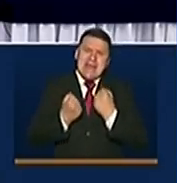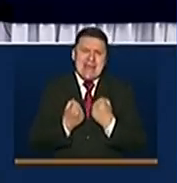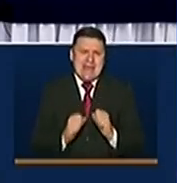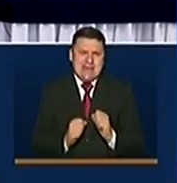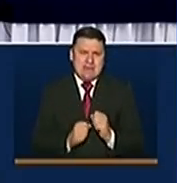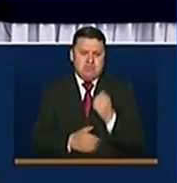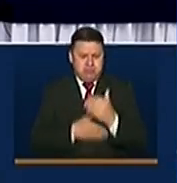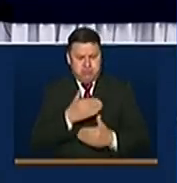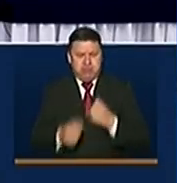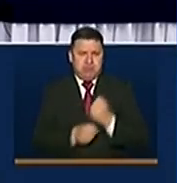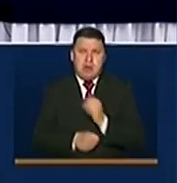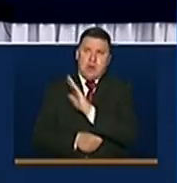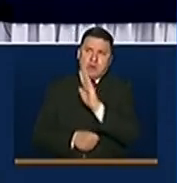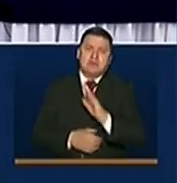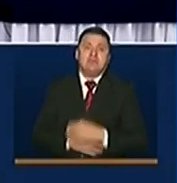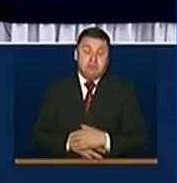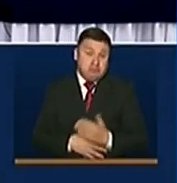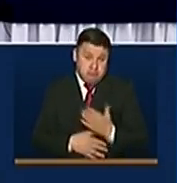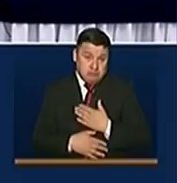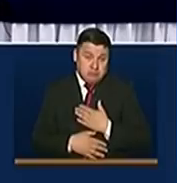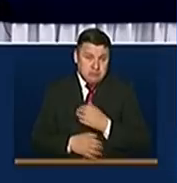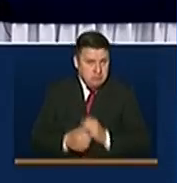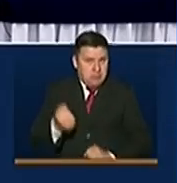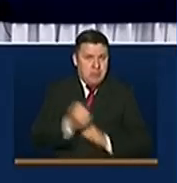son menos de $1 billón, o sea,